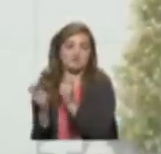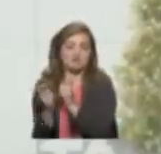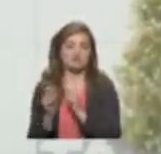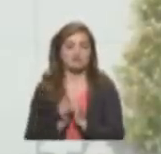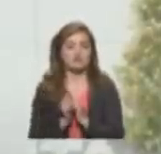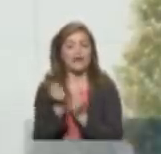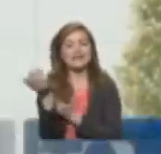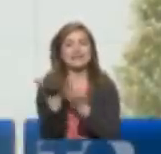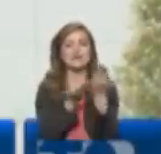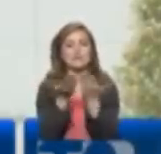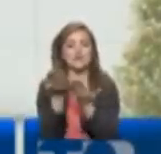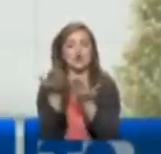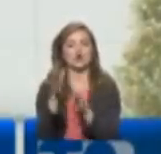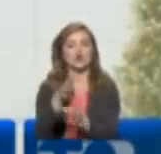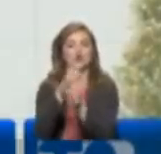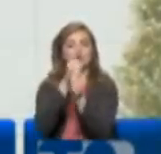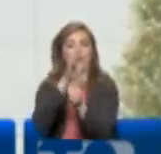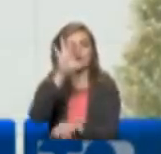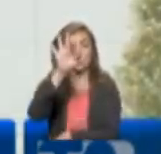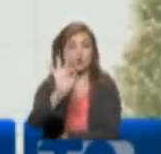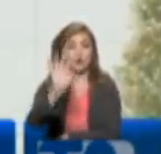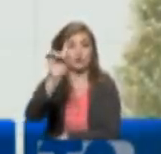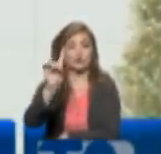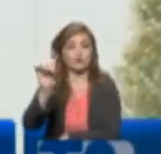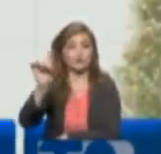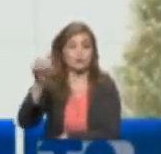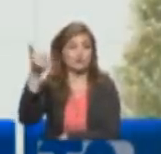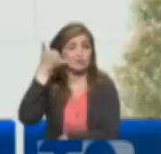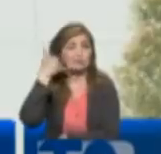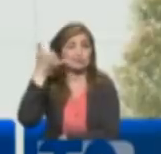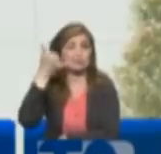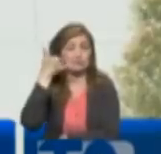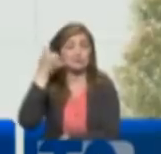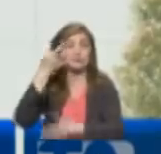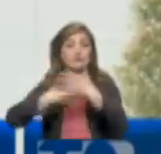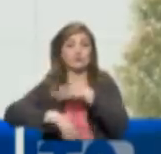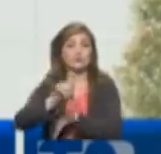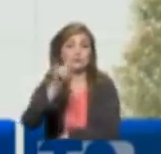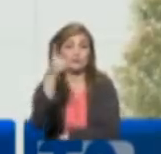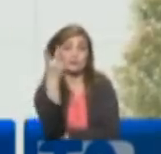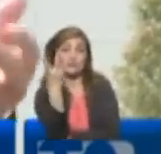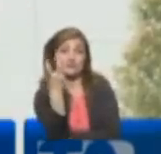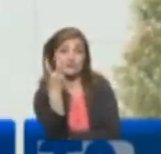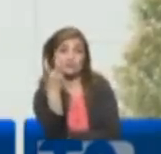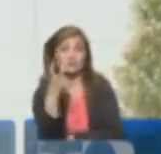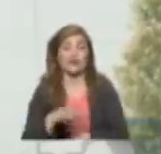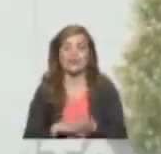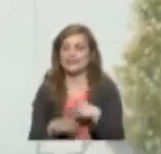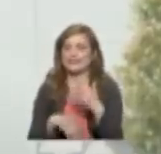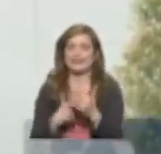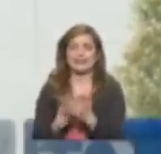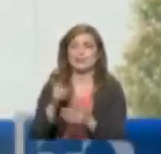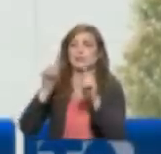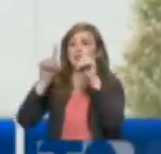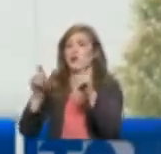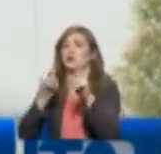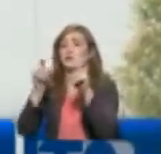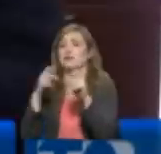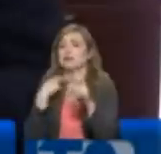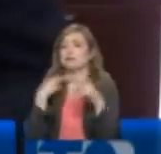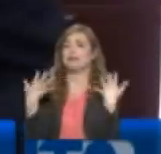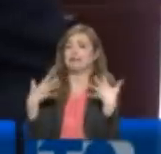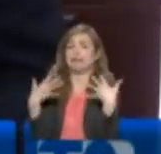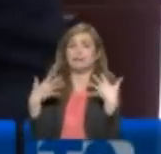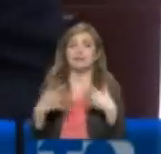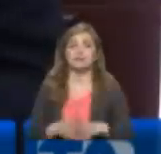servicio integrado de seguridad en 1911 ha recibido 112 llamadas de emergencia todas ellas de consulta y de pánico